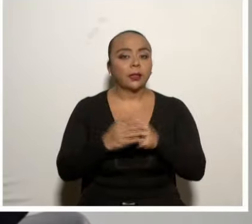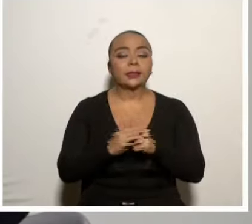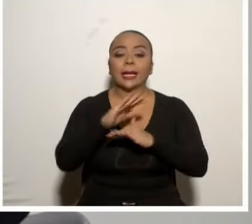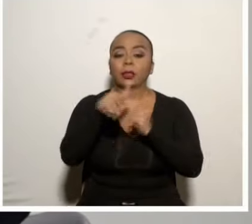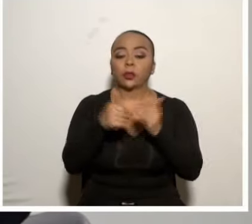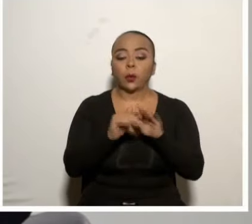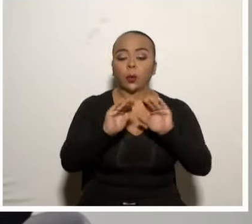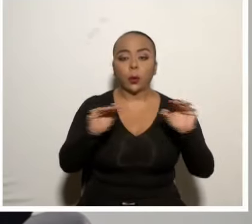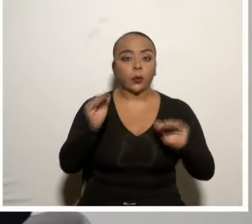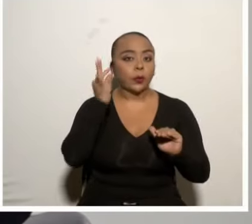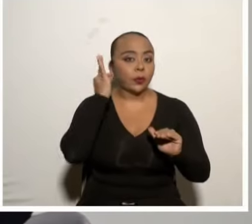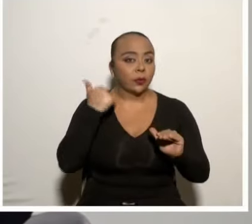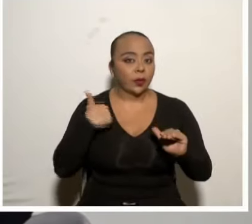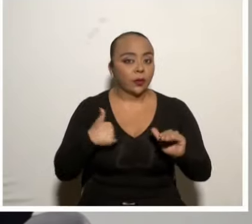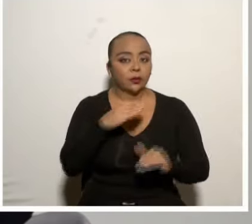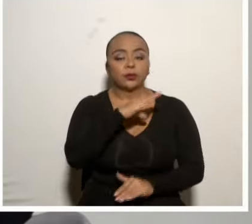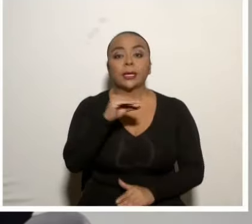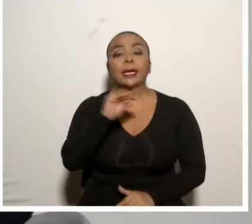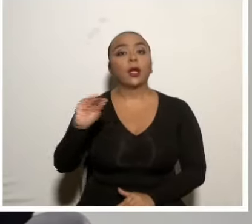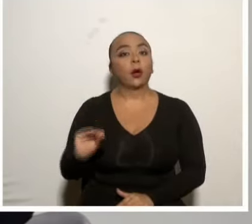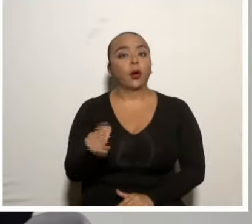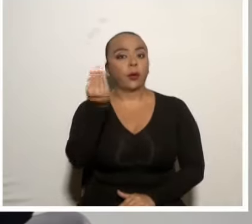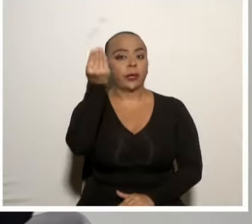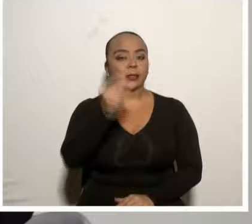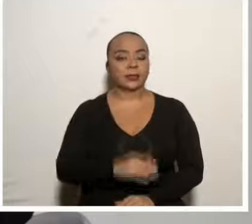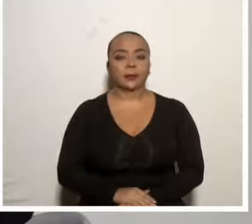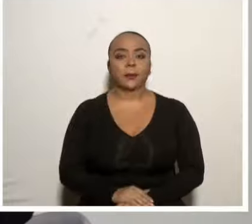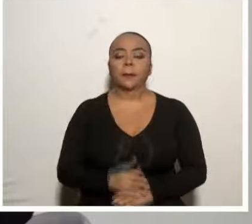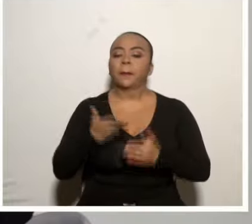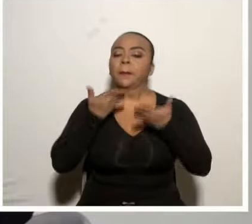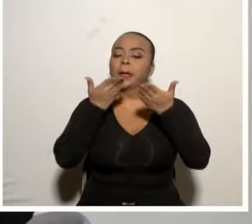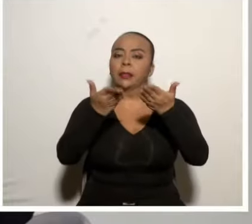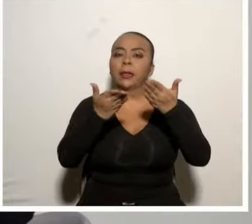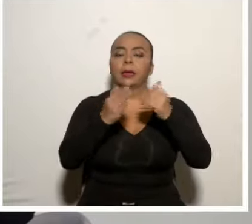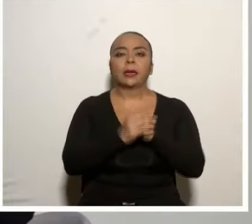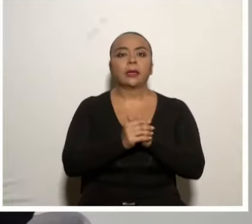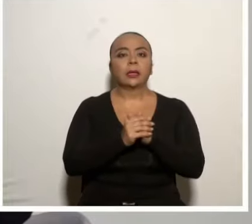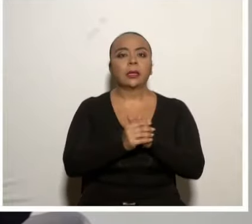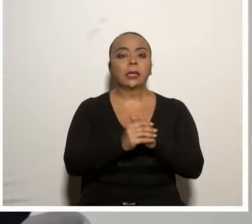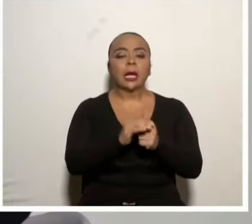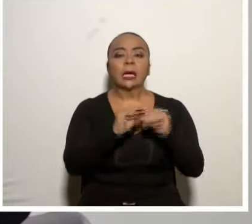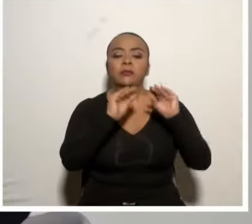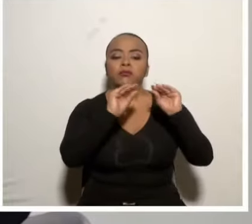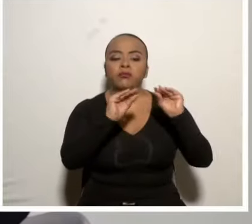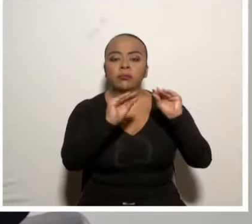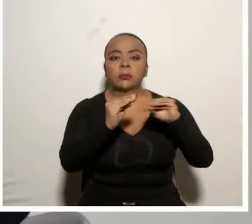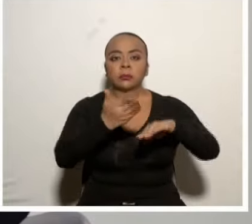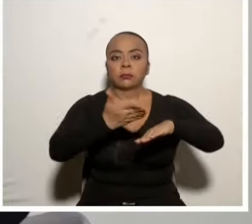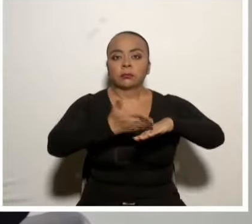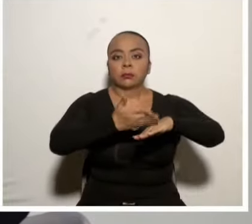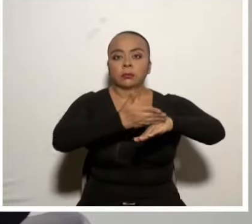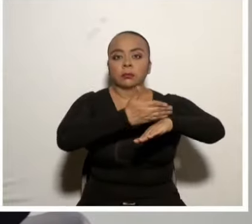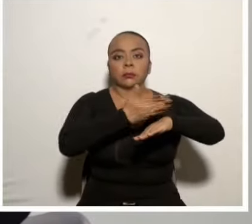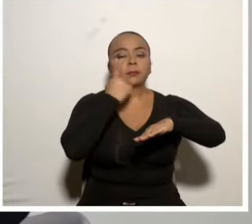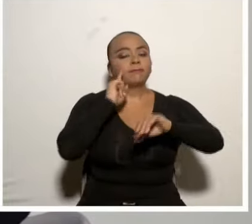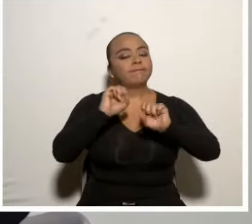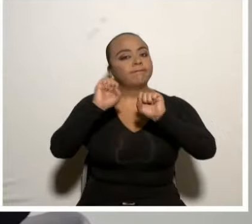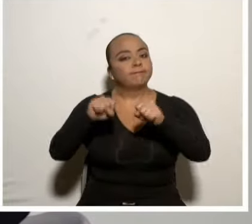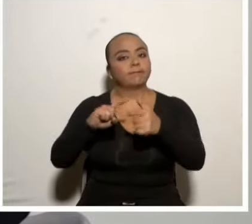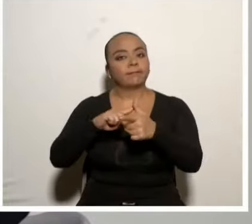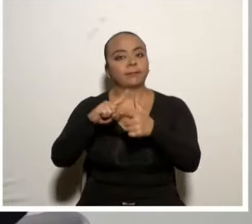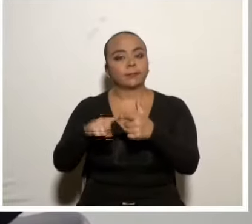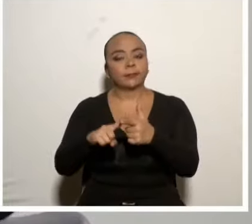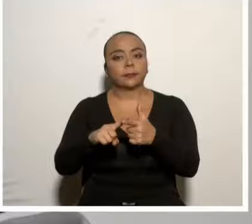los niños y a todos los jóvenes, brindarles las clases de recuperación necesarias para que se pueda